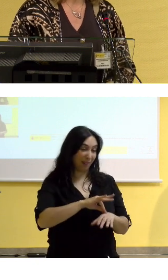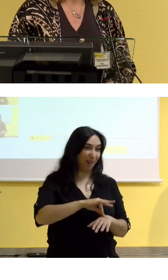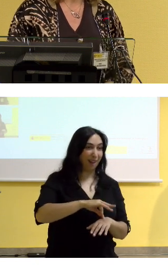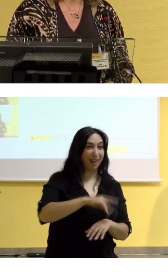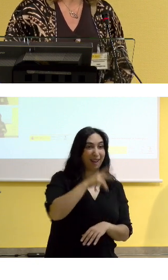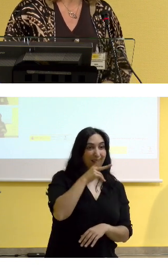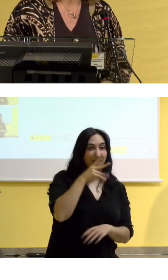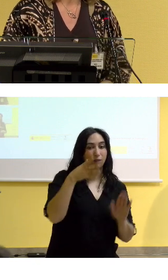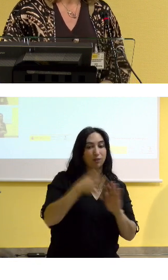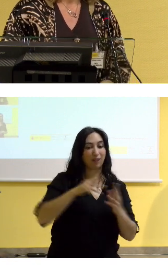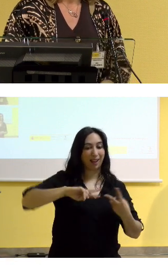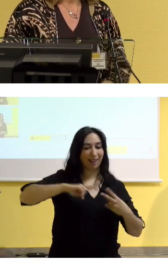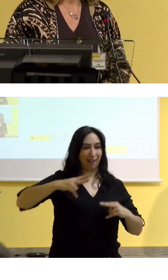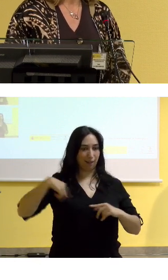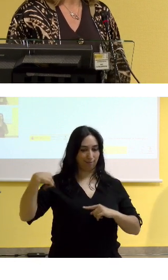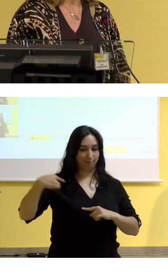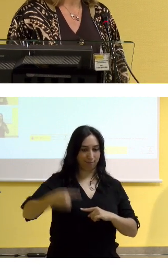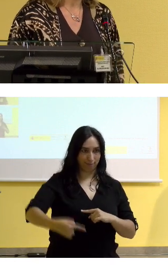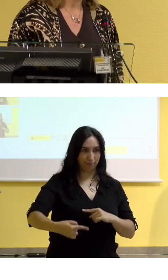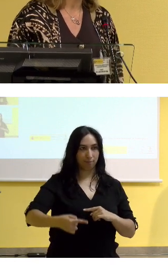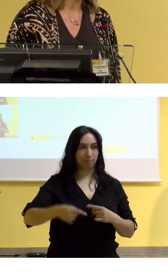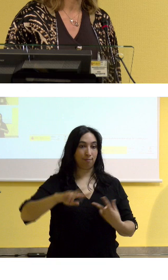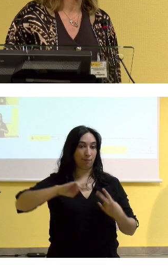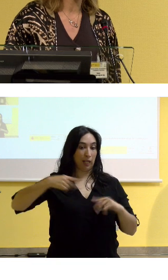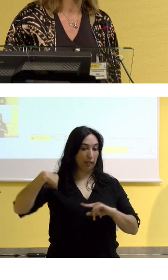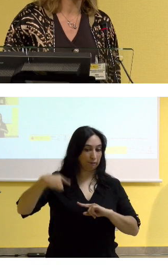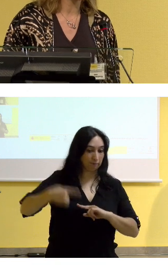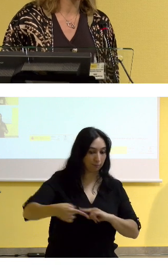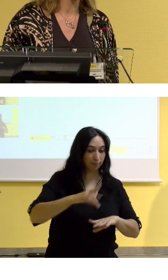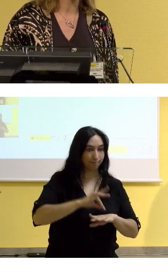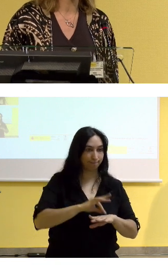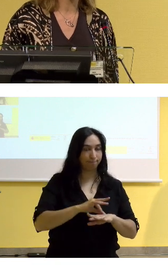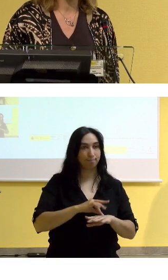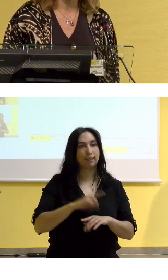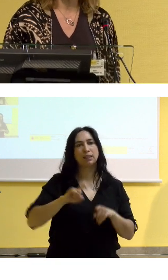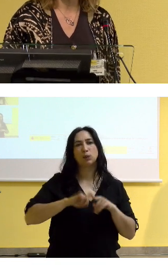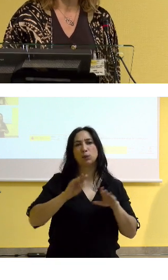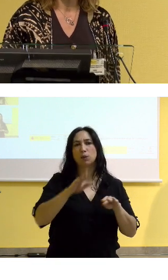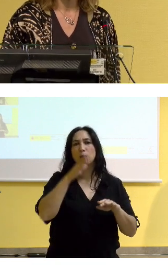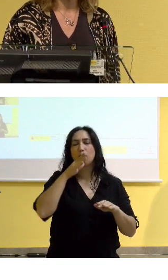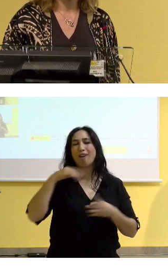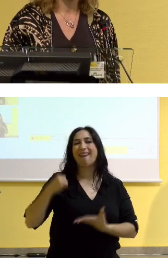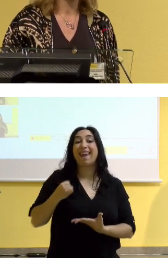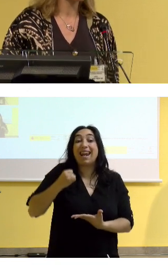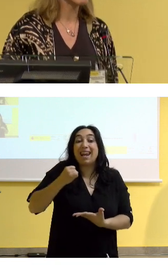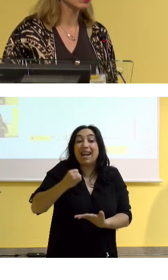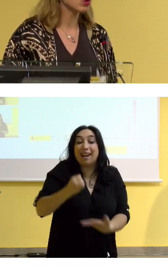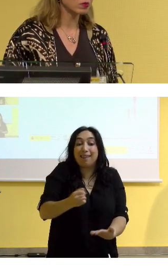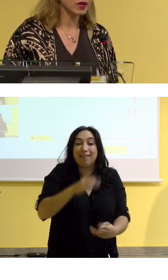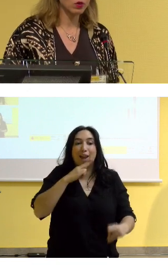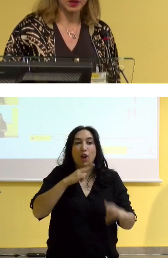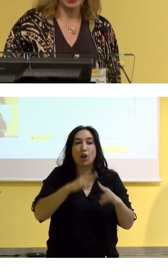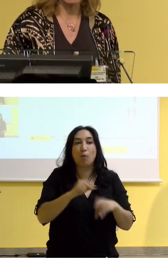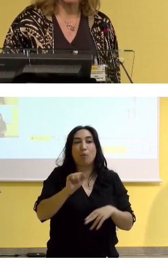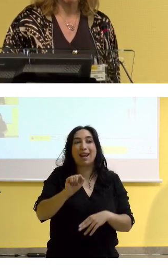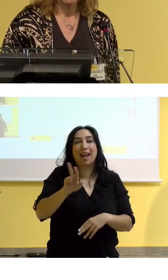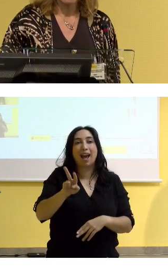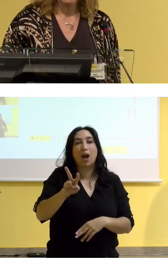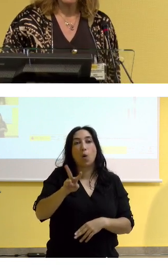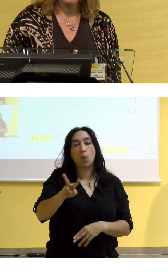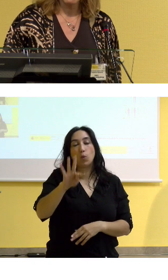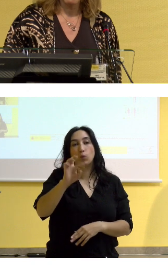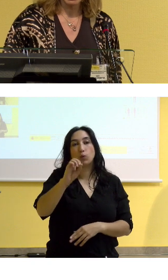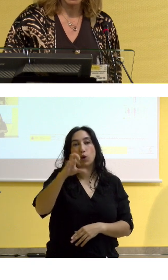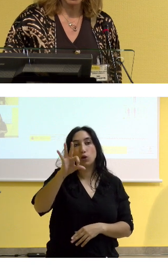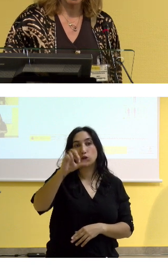una enfermedad genética. Es una enfermedad genética que se caracteriza por una herencia que se denomina autosómica dominante.